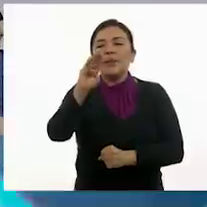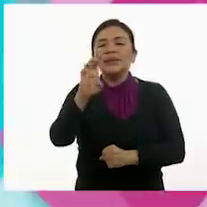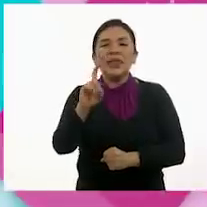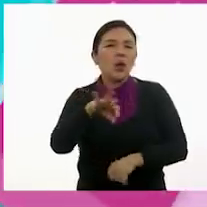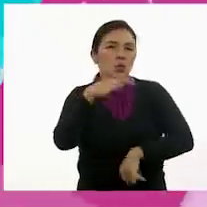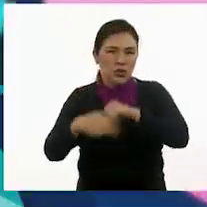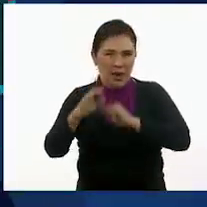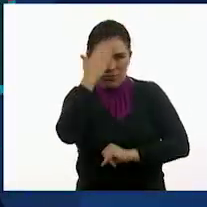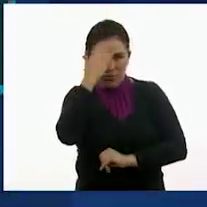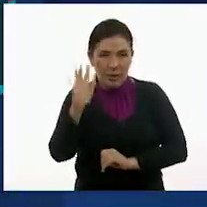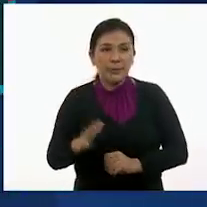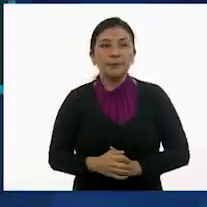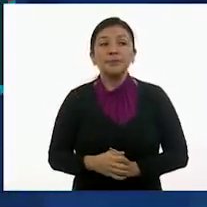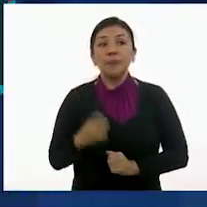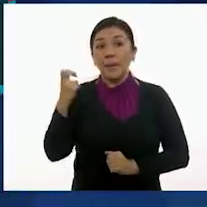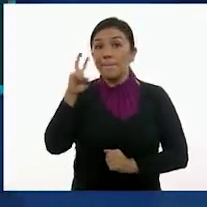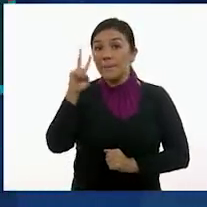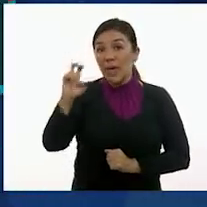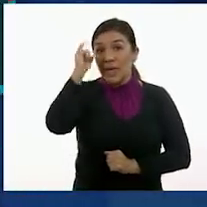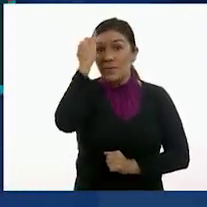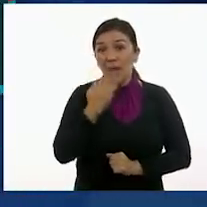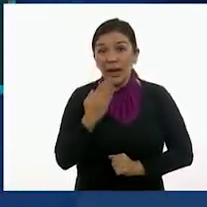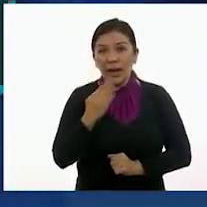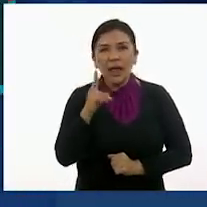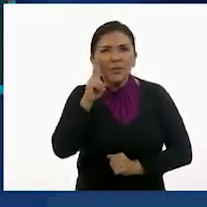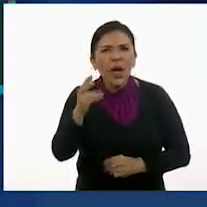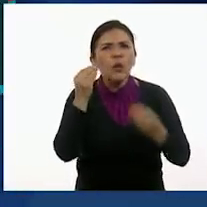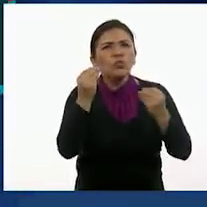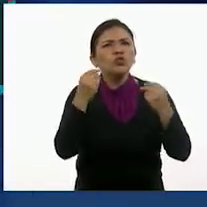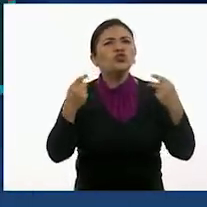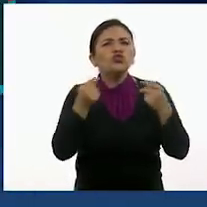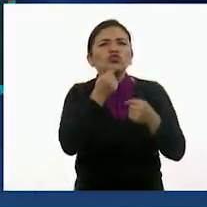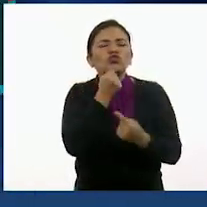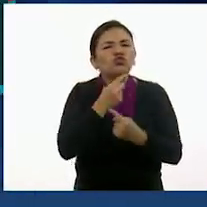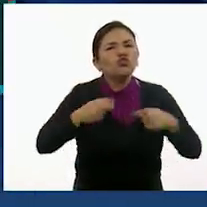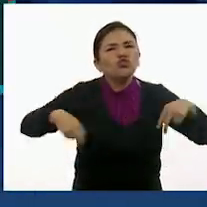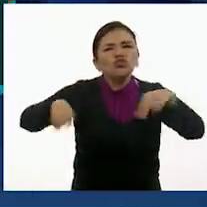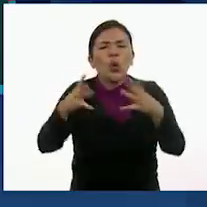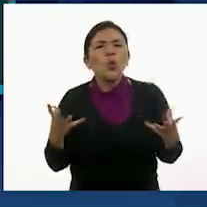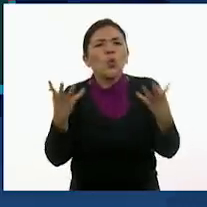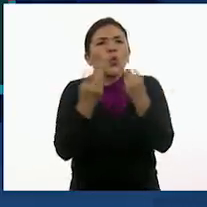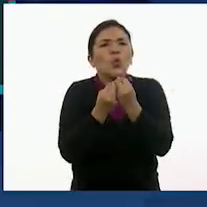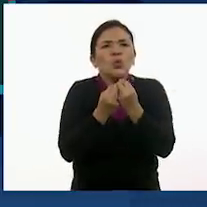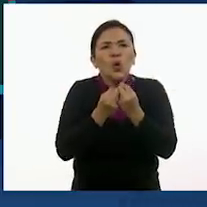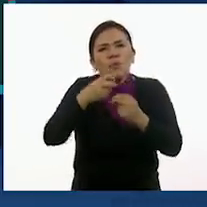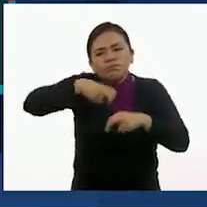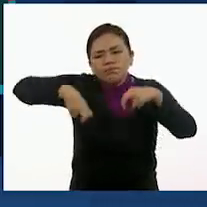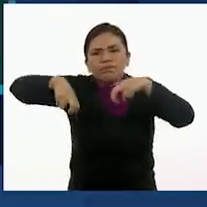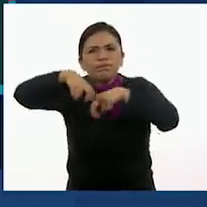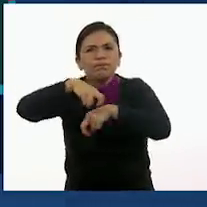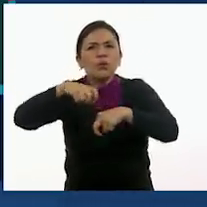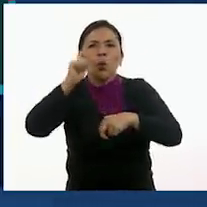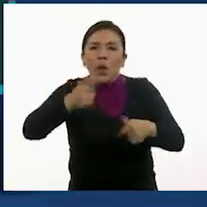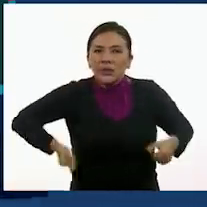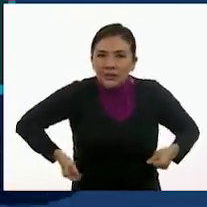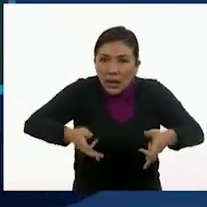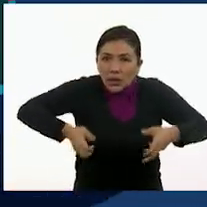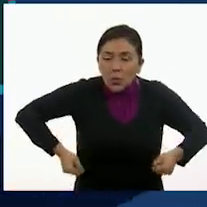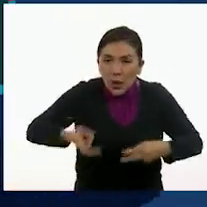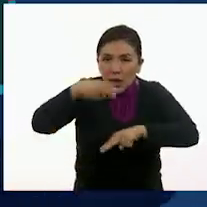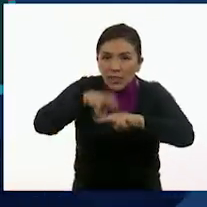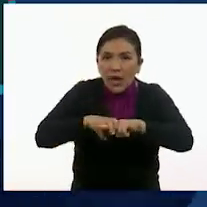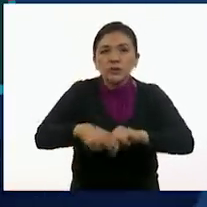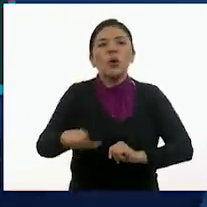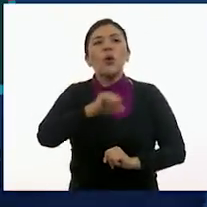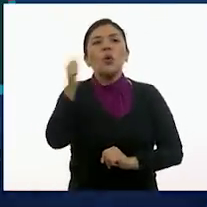opciones. Y en nuestra siguiente imagen vemos a varios niños reunidos. Está uno en silla de